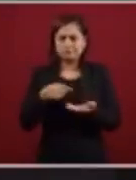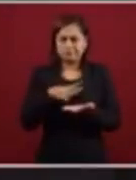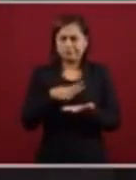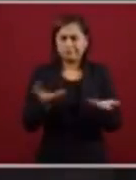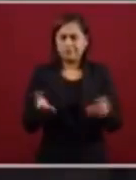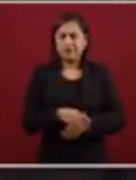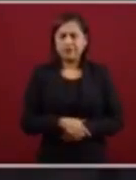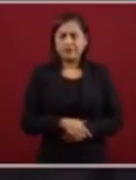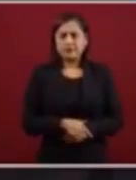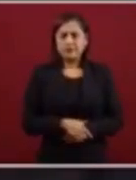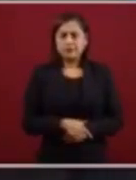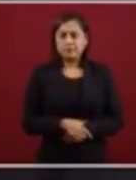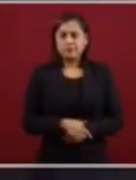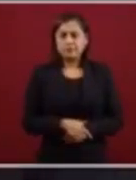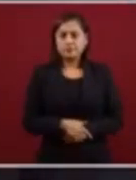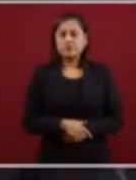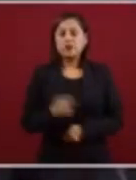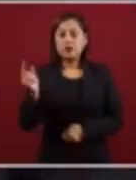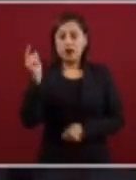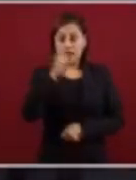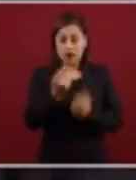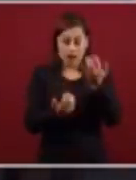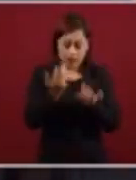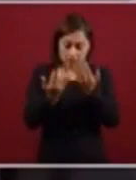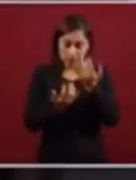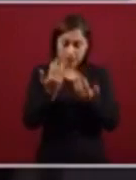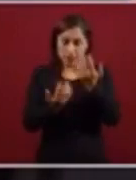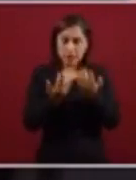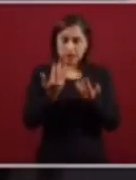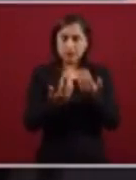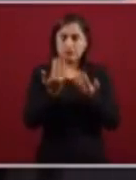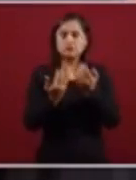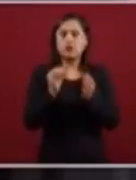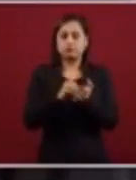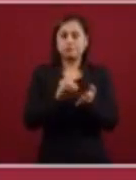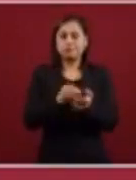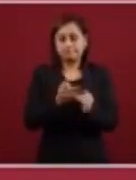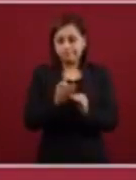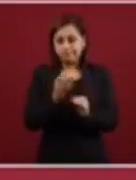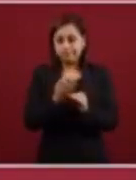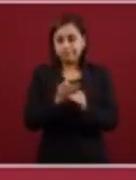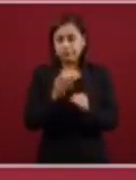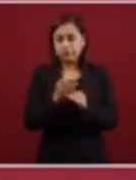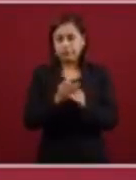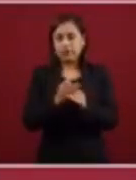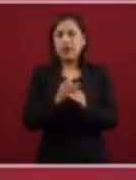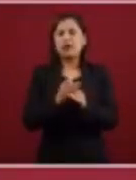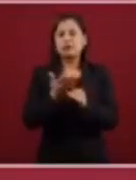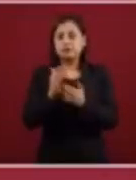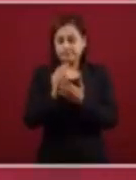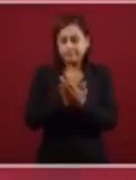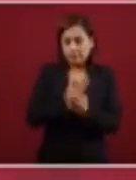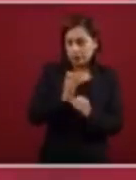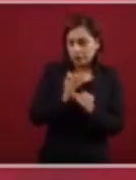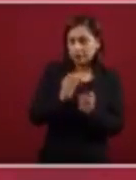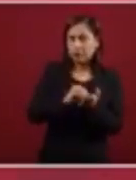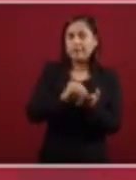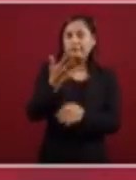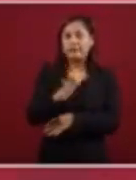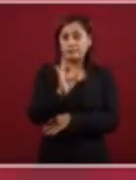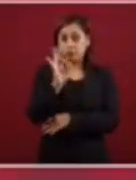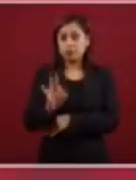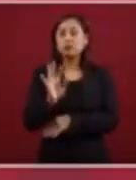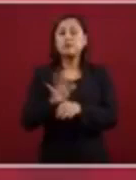Durante el tiempo de los incendios, que todavía se mantienen, en un 10%, porque ya se